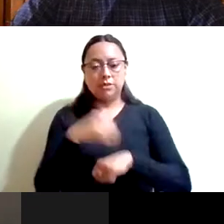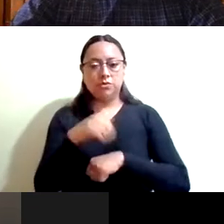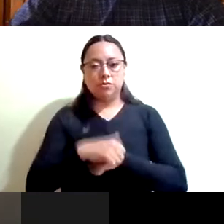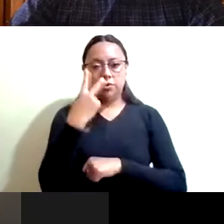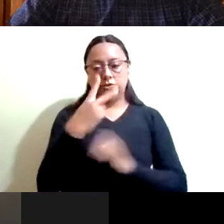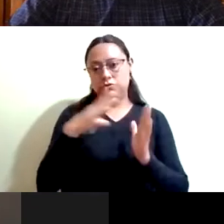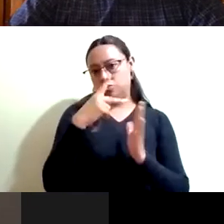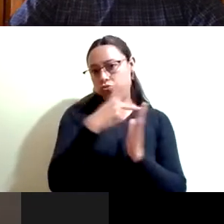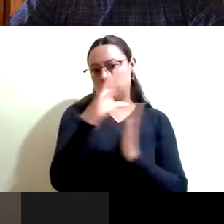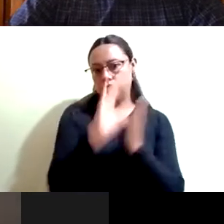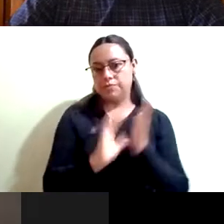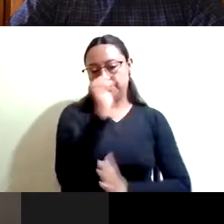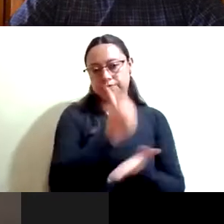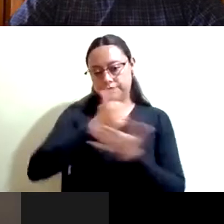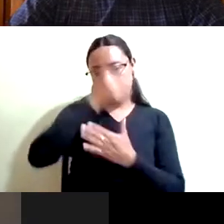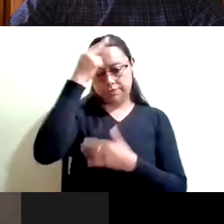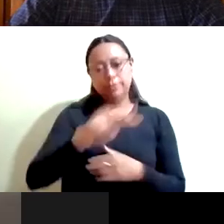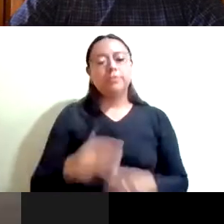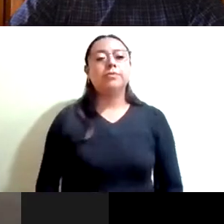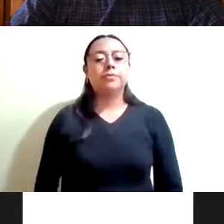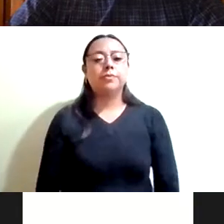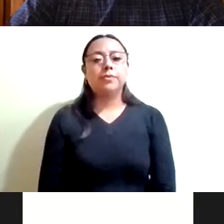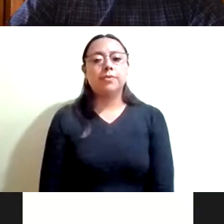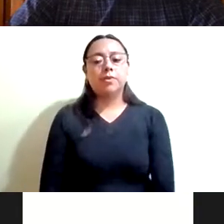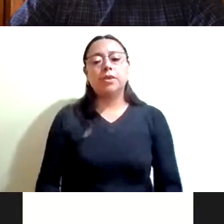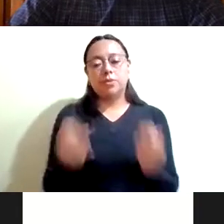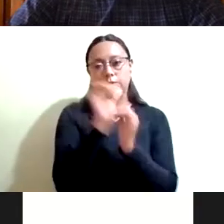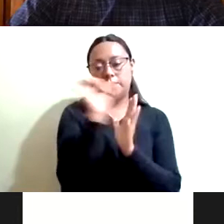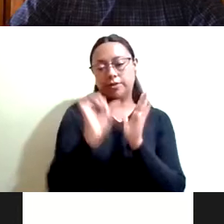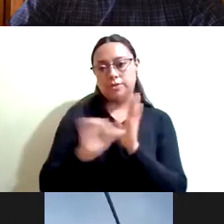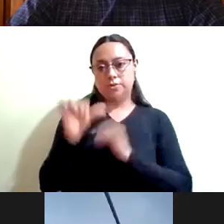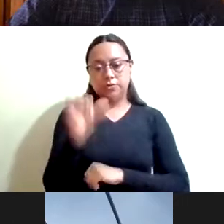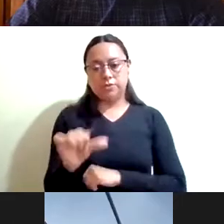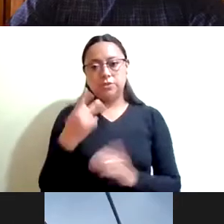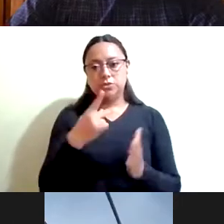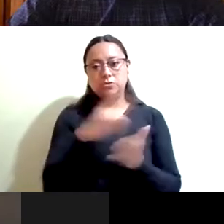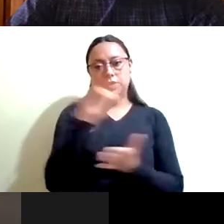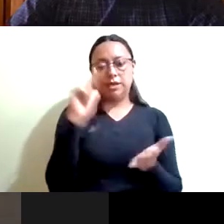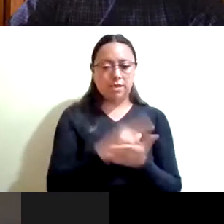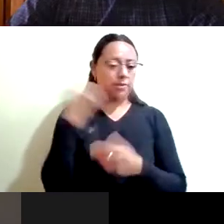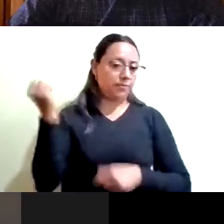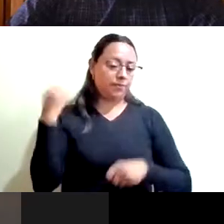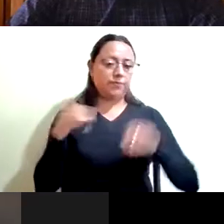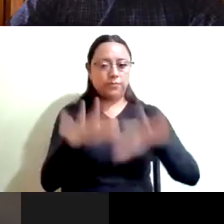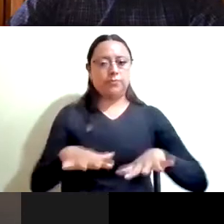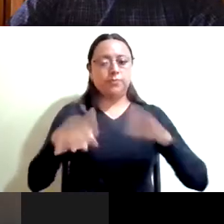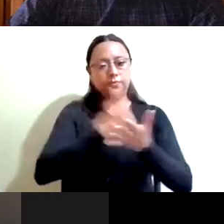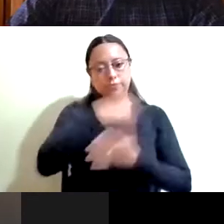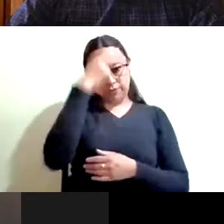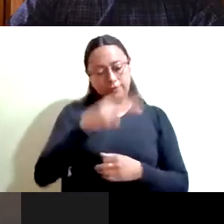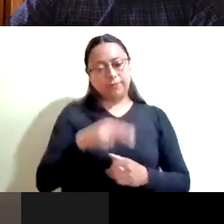Constitución Política de la Ciudad de México y el artículo 16 de la Ley Orgánica que rige a este